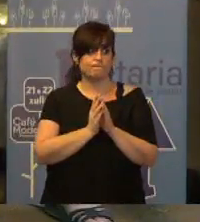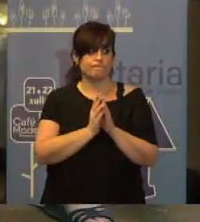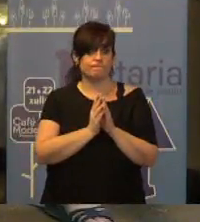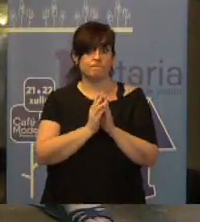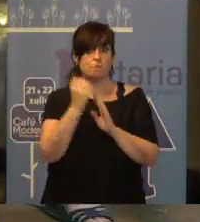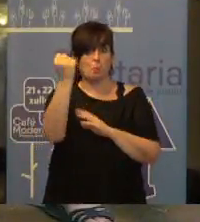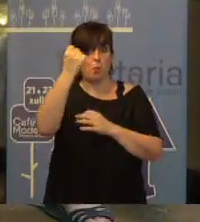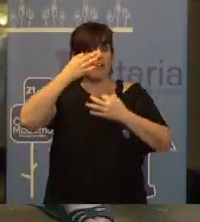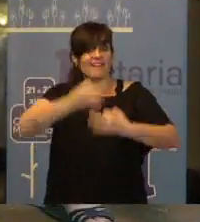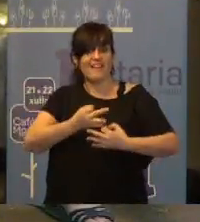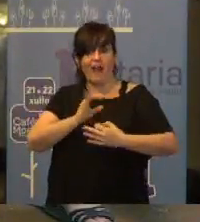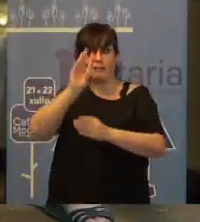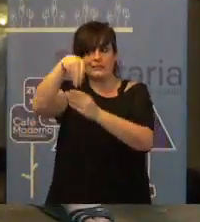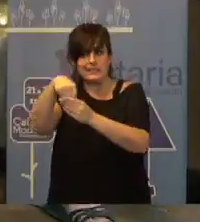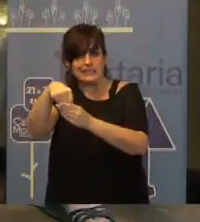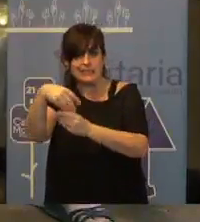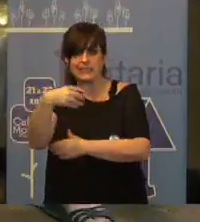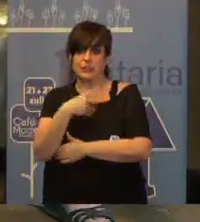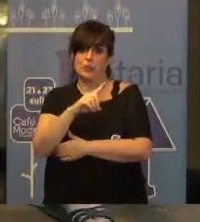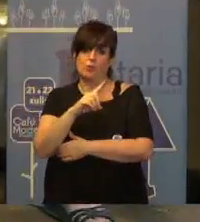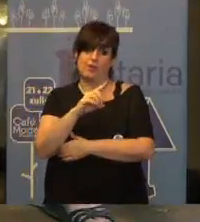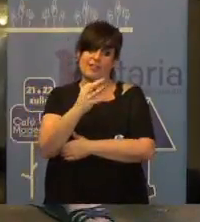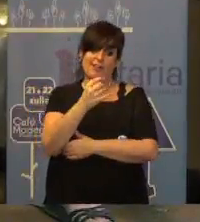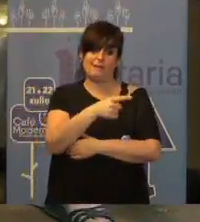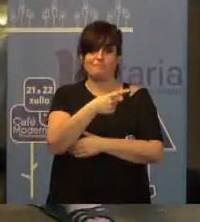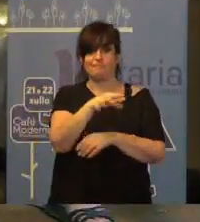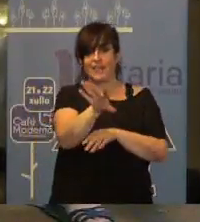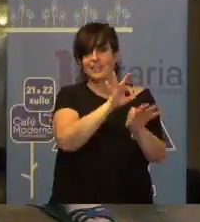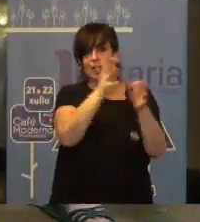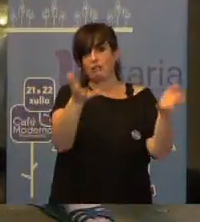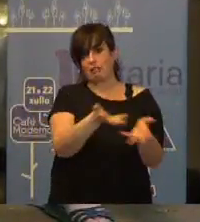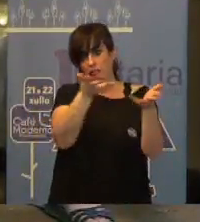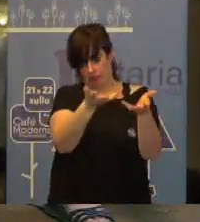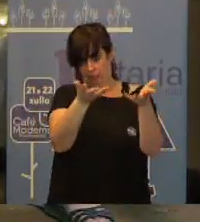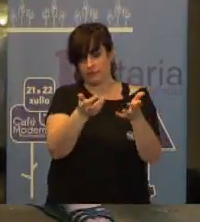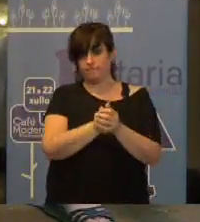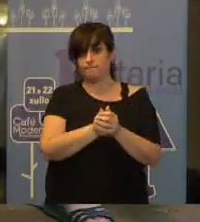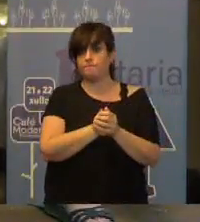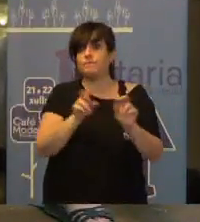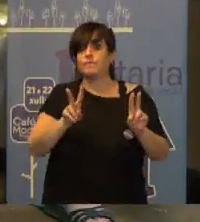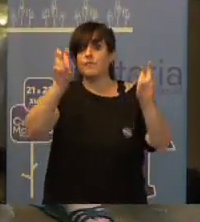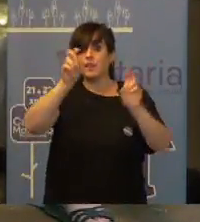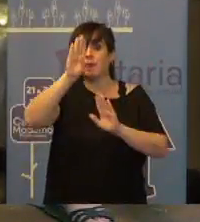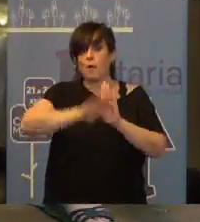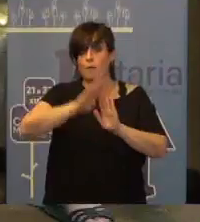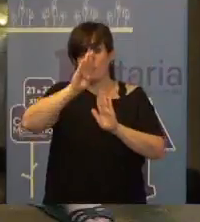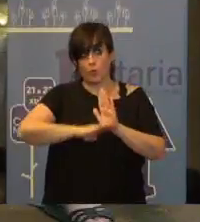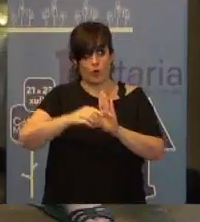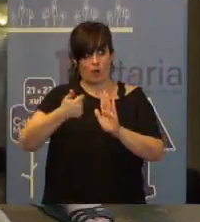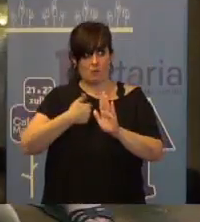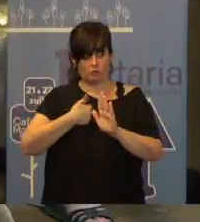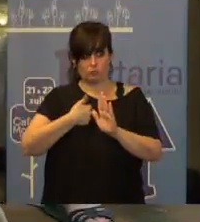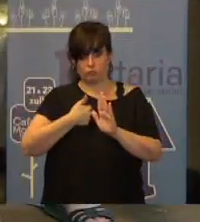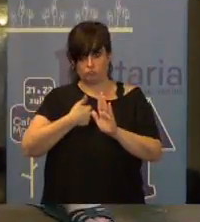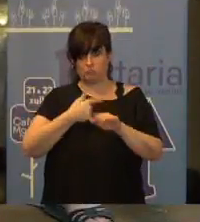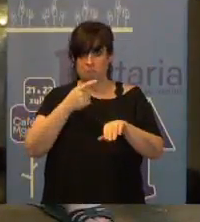poderes de verdade, e entón isto tamén resulta máis fácil, tamén forma parte do argumento. Bueno, eu, sobre o programa, eu como antes tiña tempo,